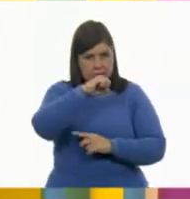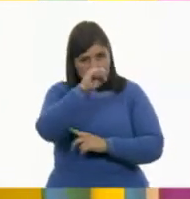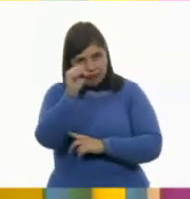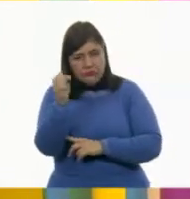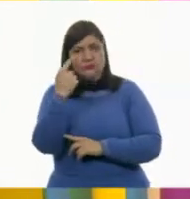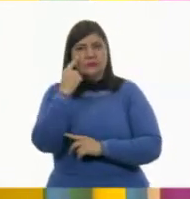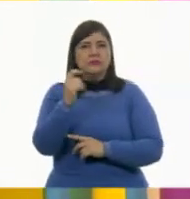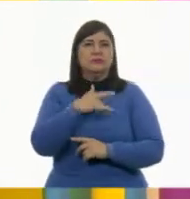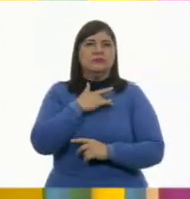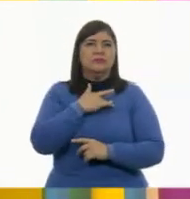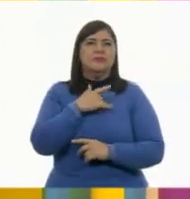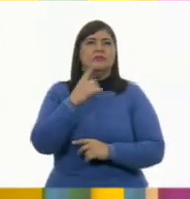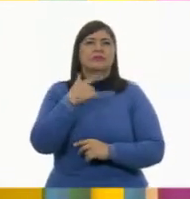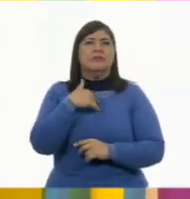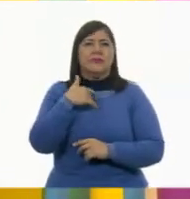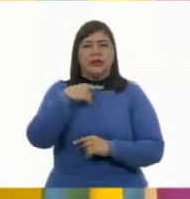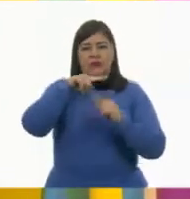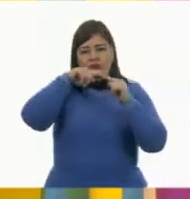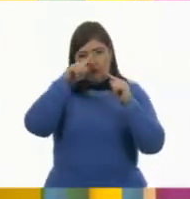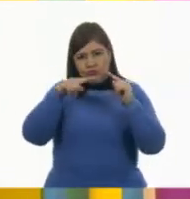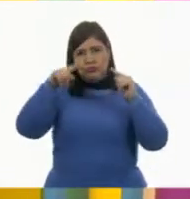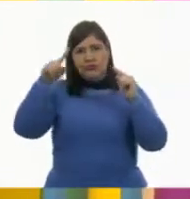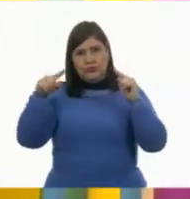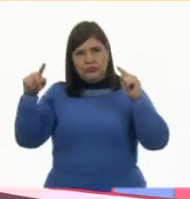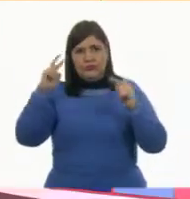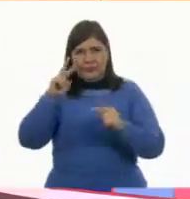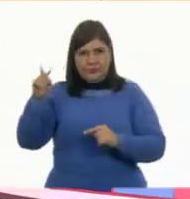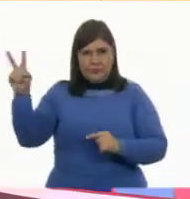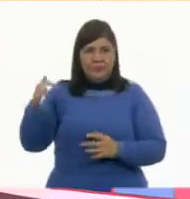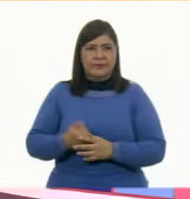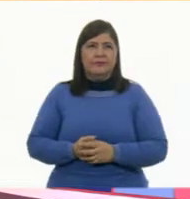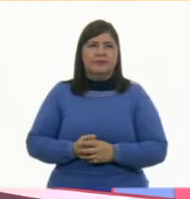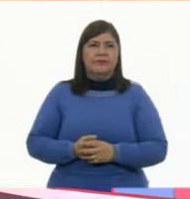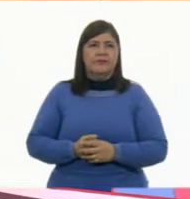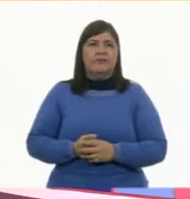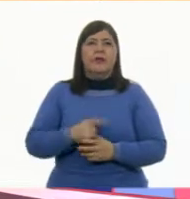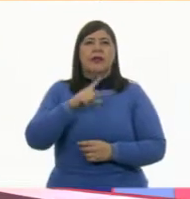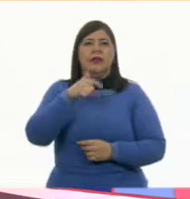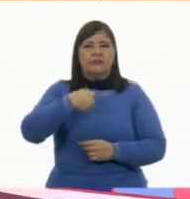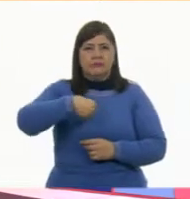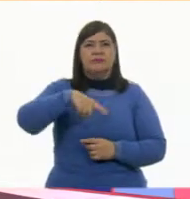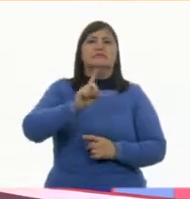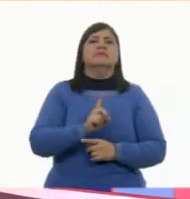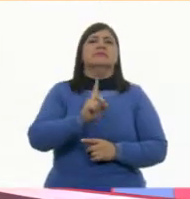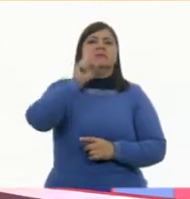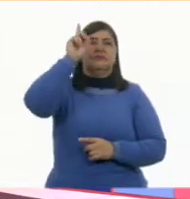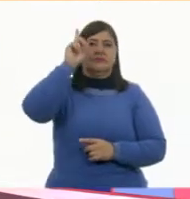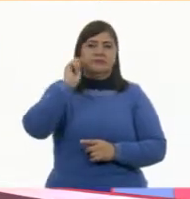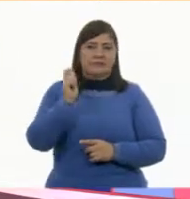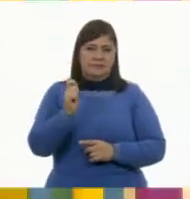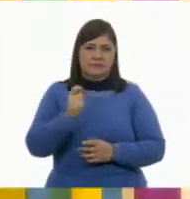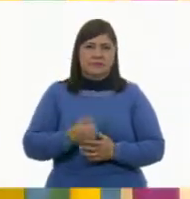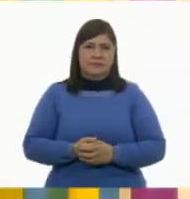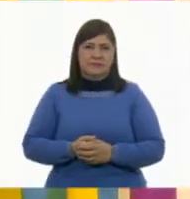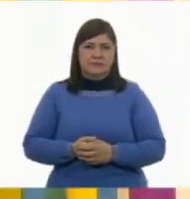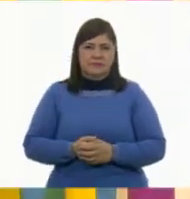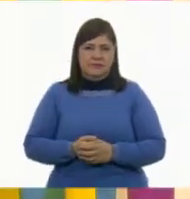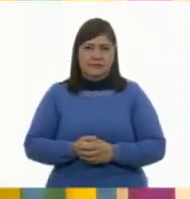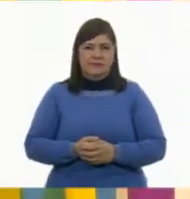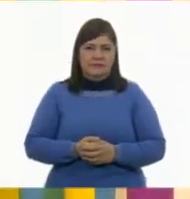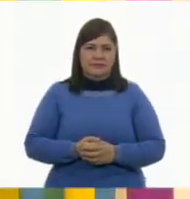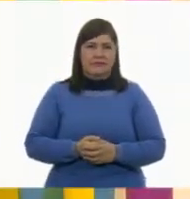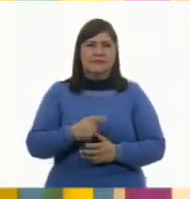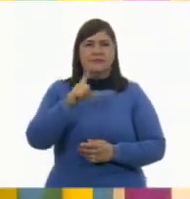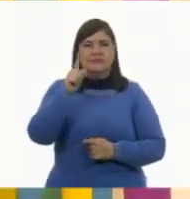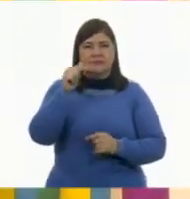mi cabeza en ondita. Es una ondita. Después hacia arriba. Hacia arriba. Después medio